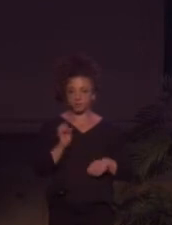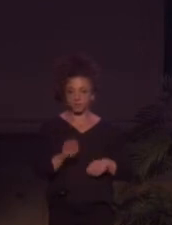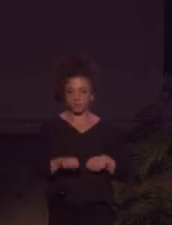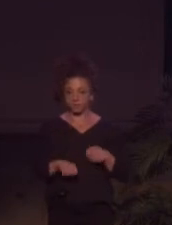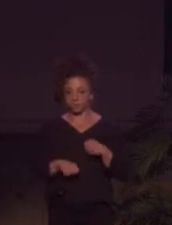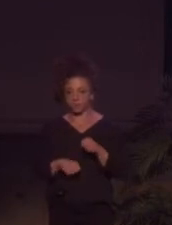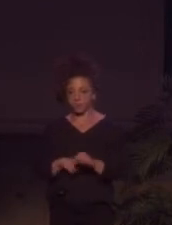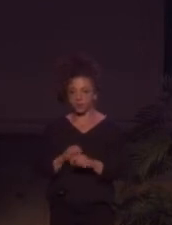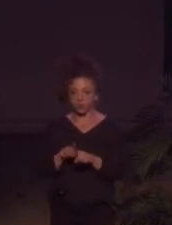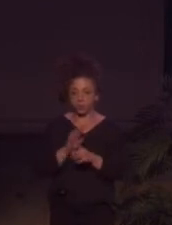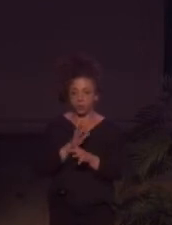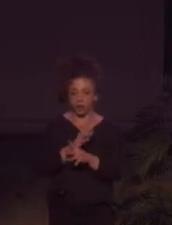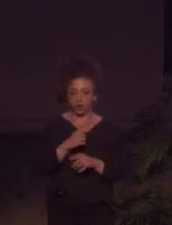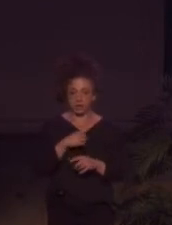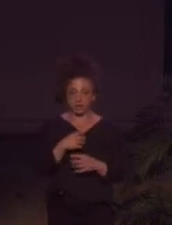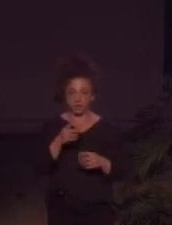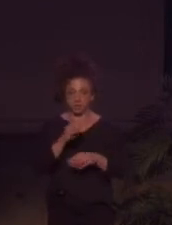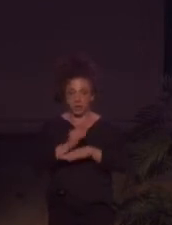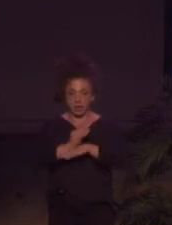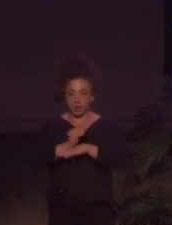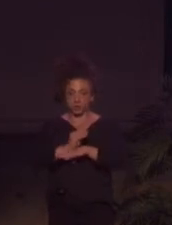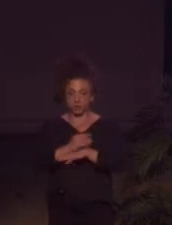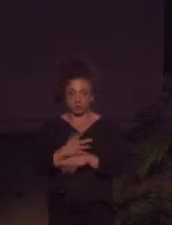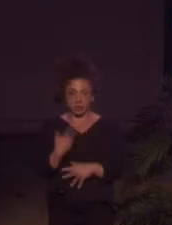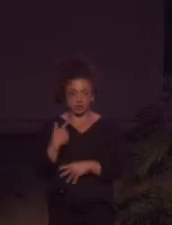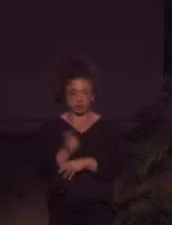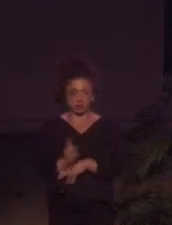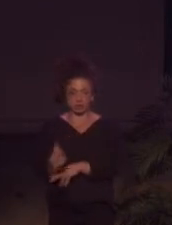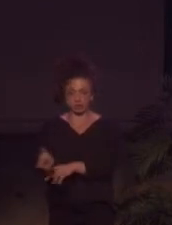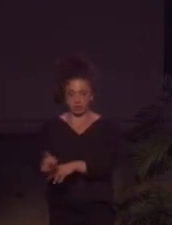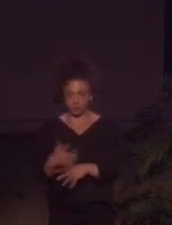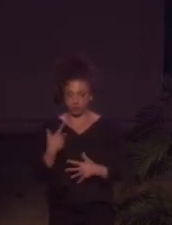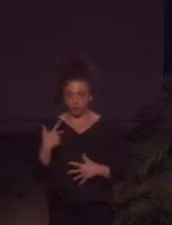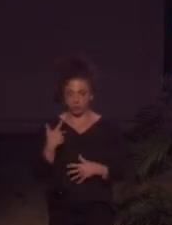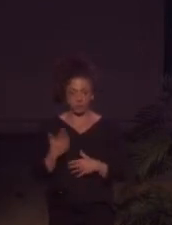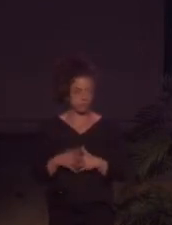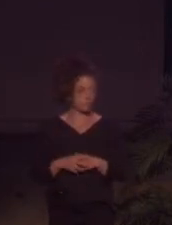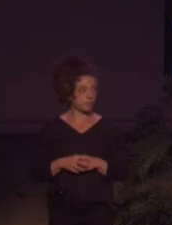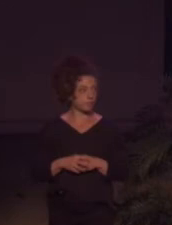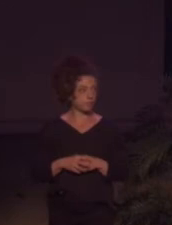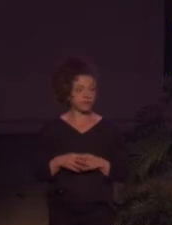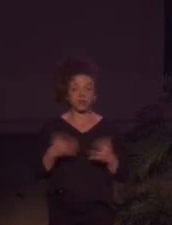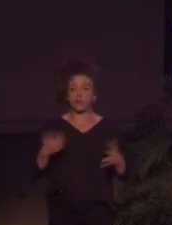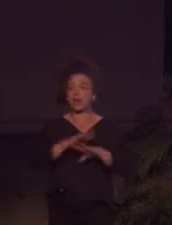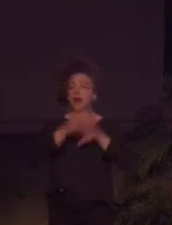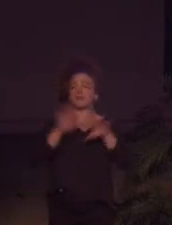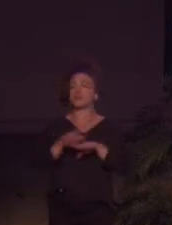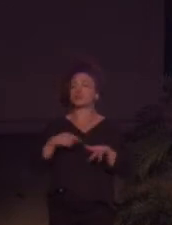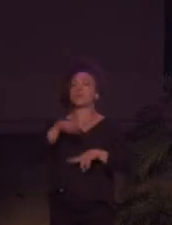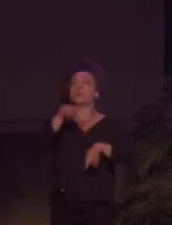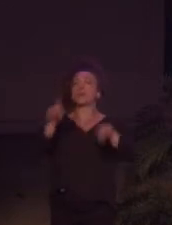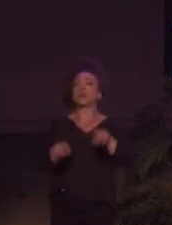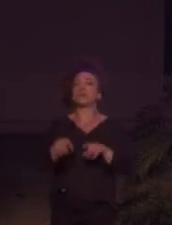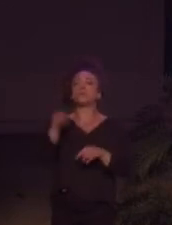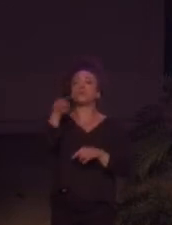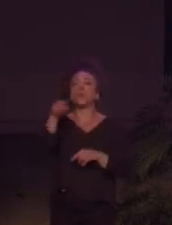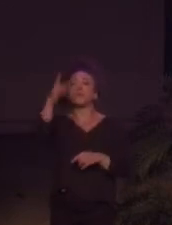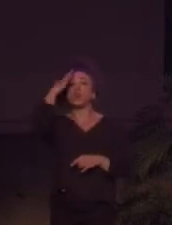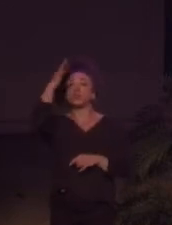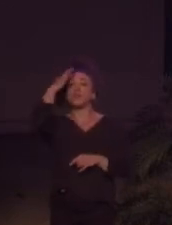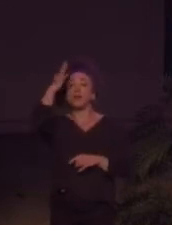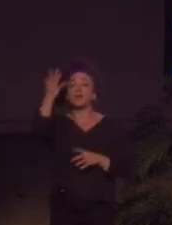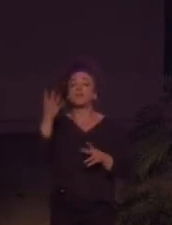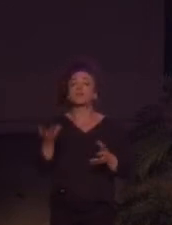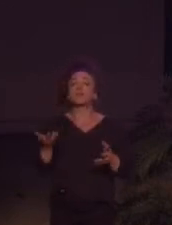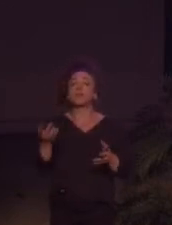juega muchísimo y el ratón lo pasa mal. Entonces, mi pregunta es, al final, me gustaría saber cuál es tu filosofía en cuanto